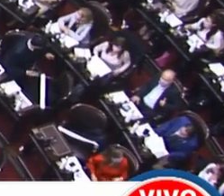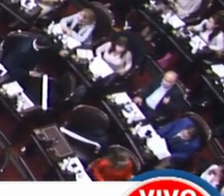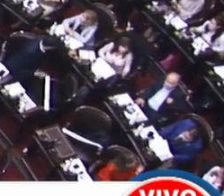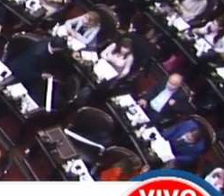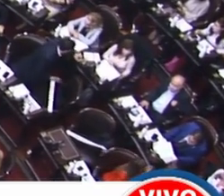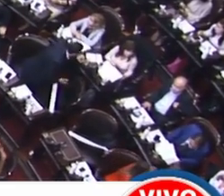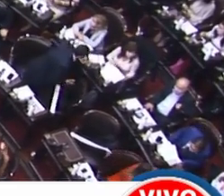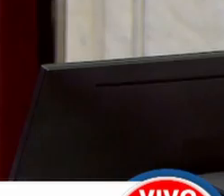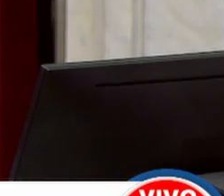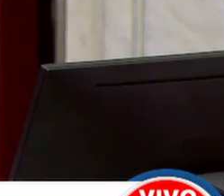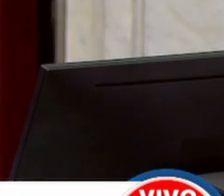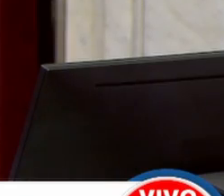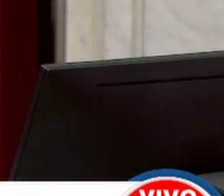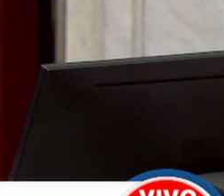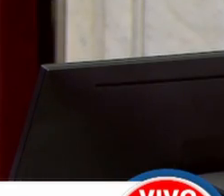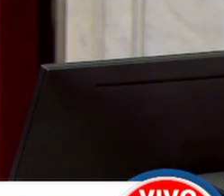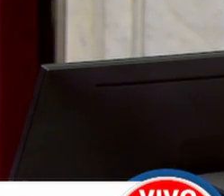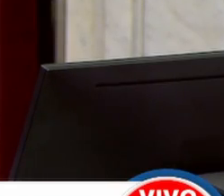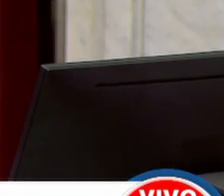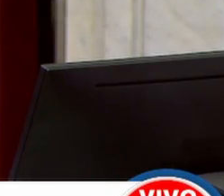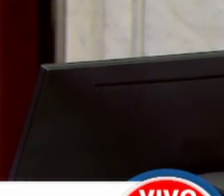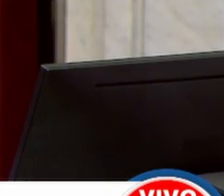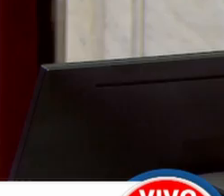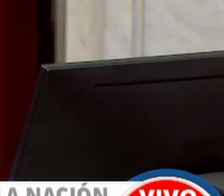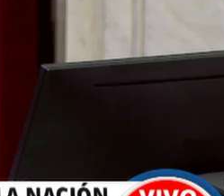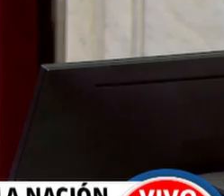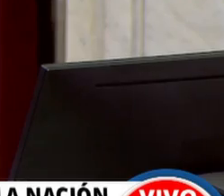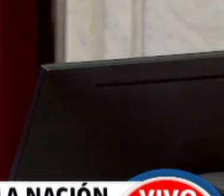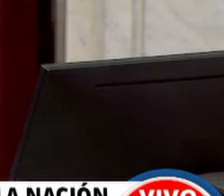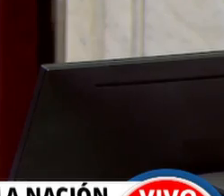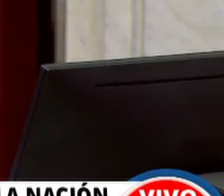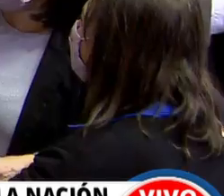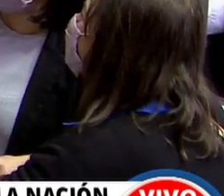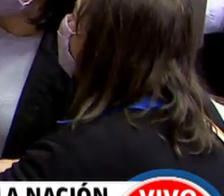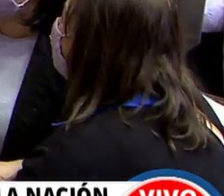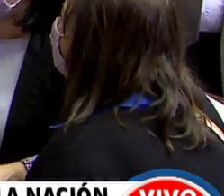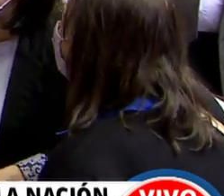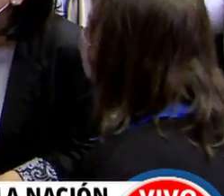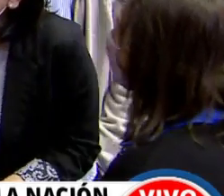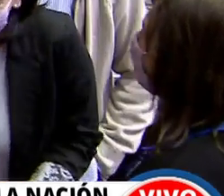diputado del caño veo que deja sobre todo en las compañeras mujeres un gran recuerdo